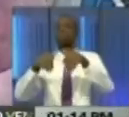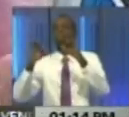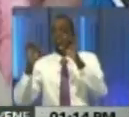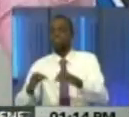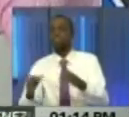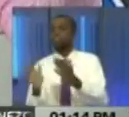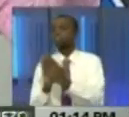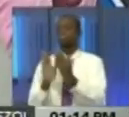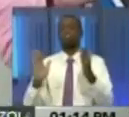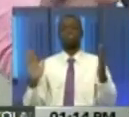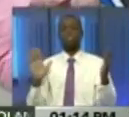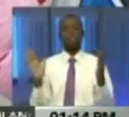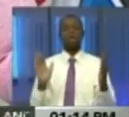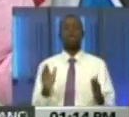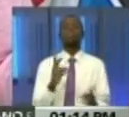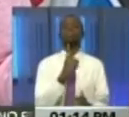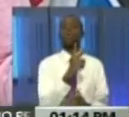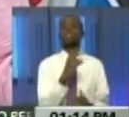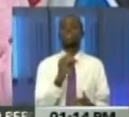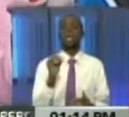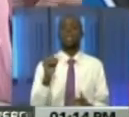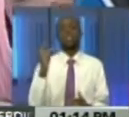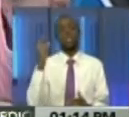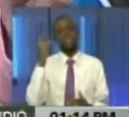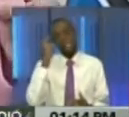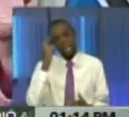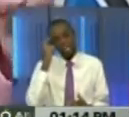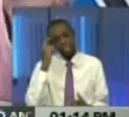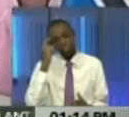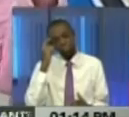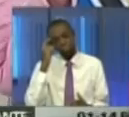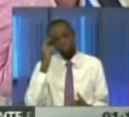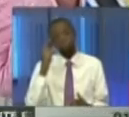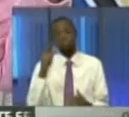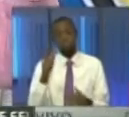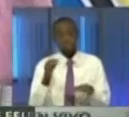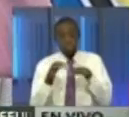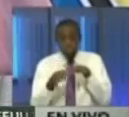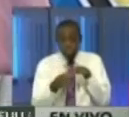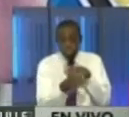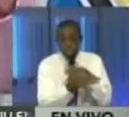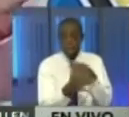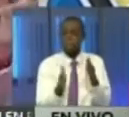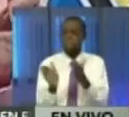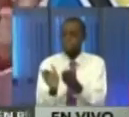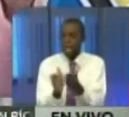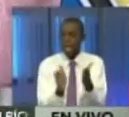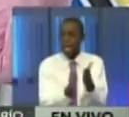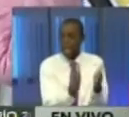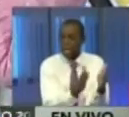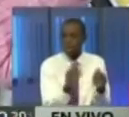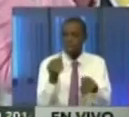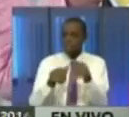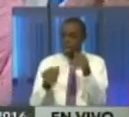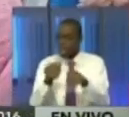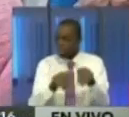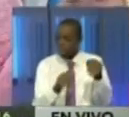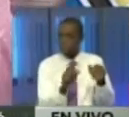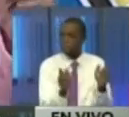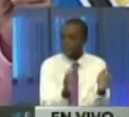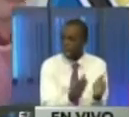200 días. Es decir, elecciones pequeñas, referendos pequeños,